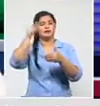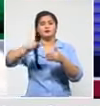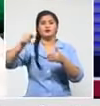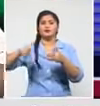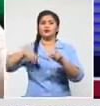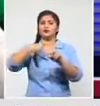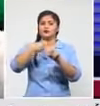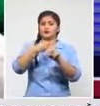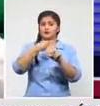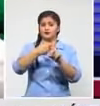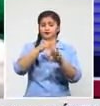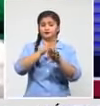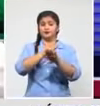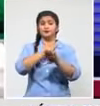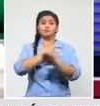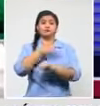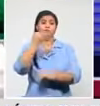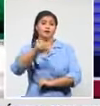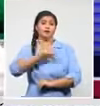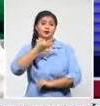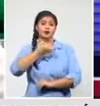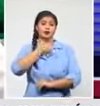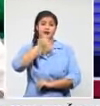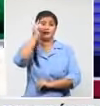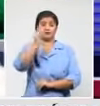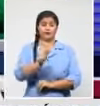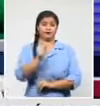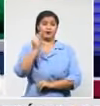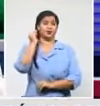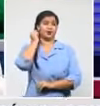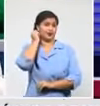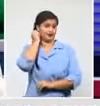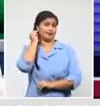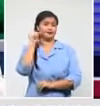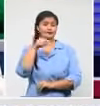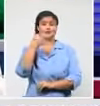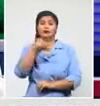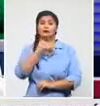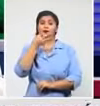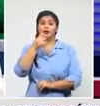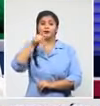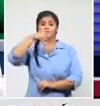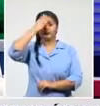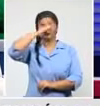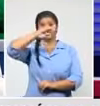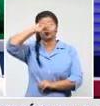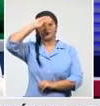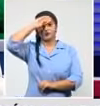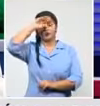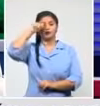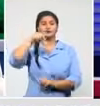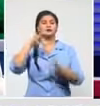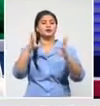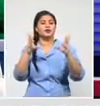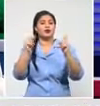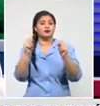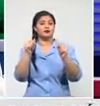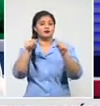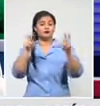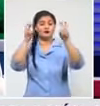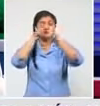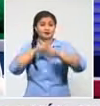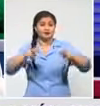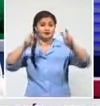Como explicaba Gisela al inicio, ya en Cuba se han realizado más de 1